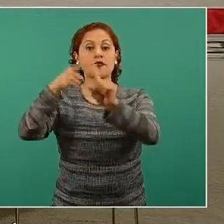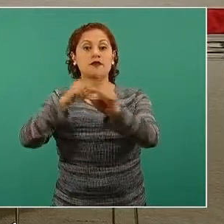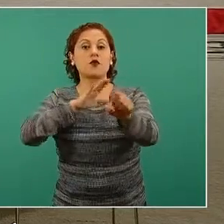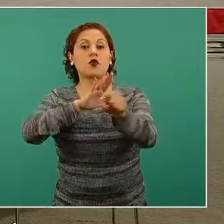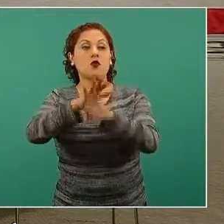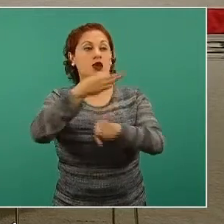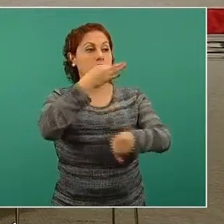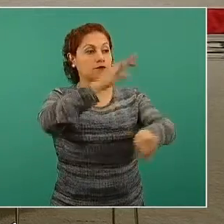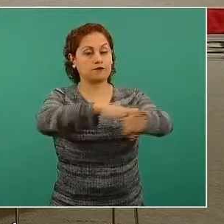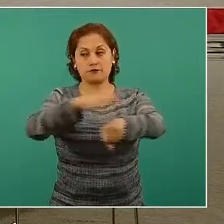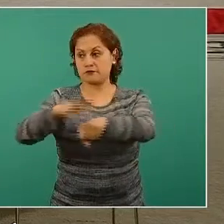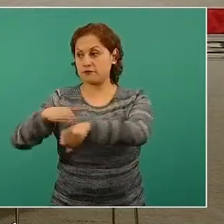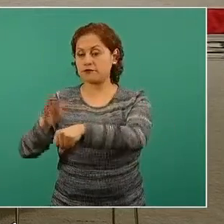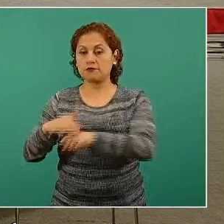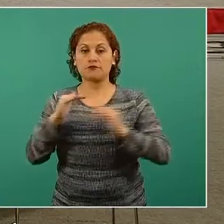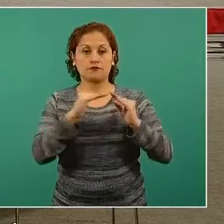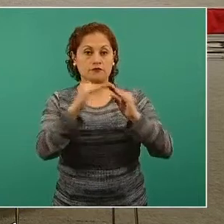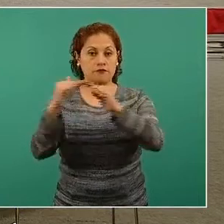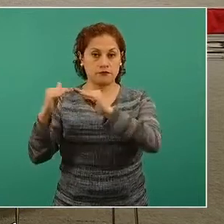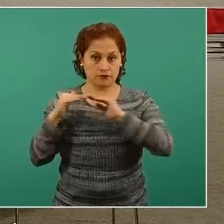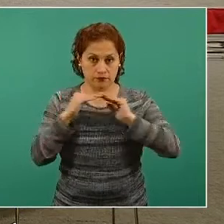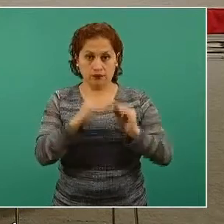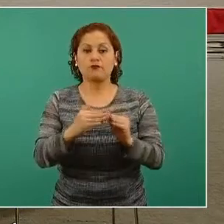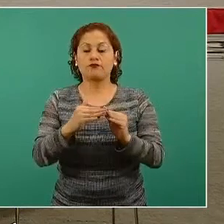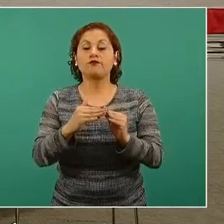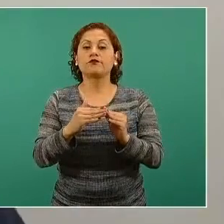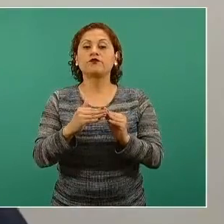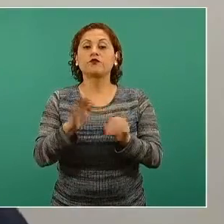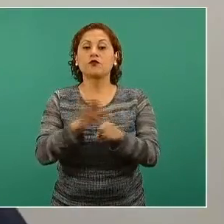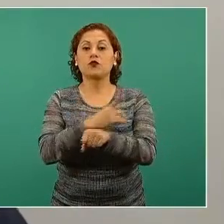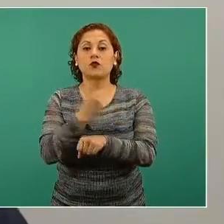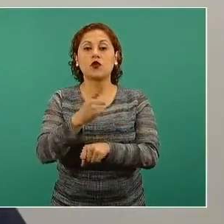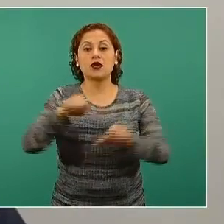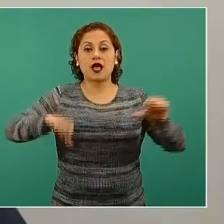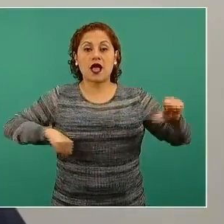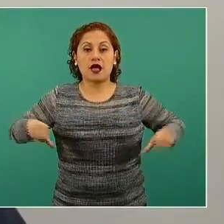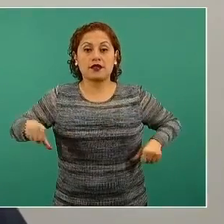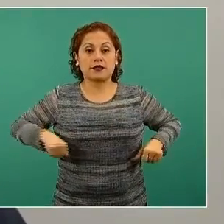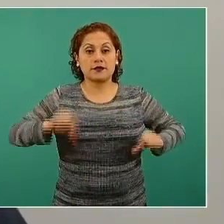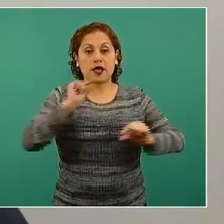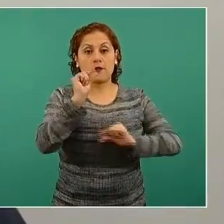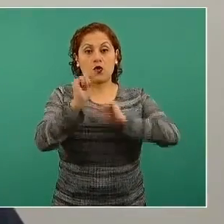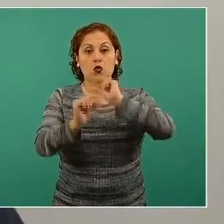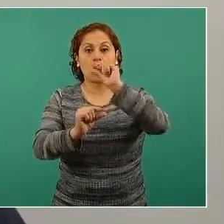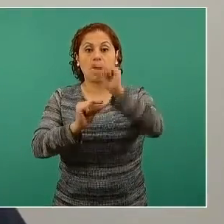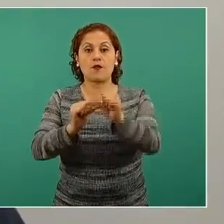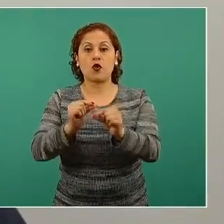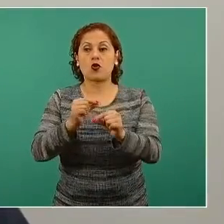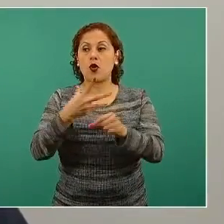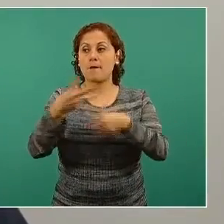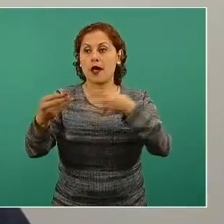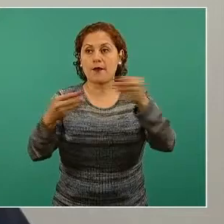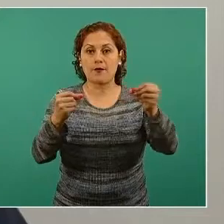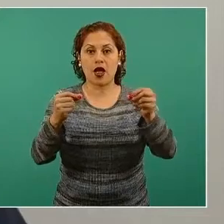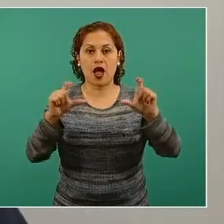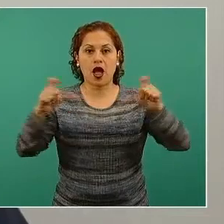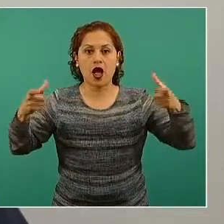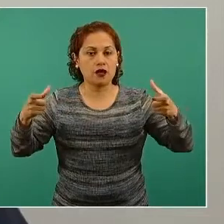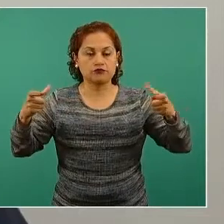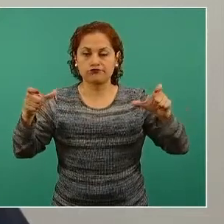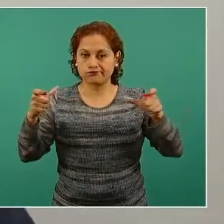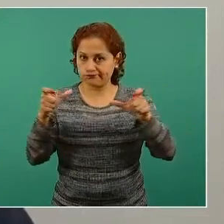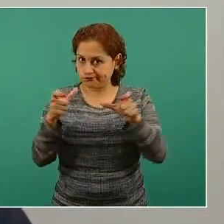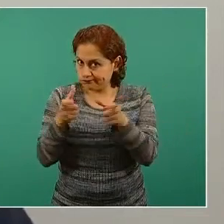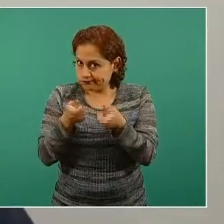equilibrio. Mientras las entidades empiecen a disminuir sus riesgos epidémicos, es decir, el riesgo de contagiarse, el riesgo